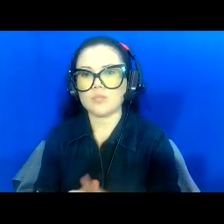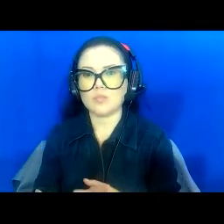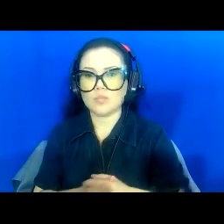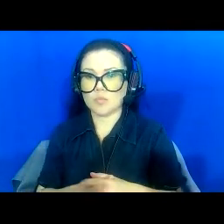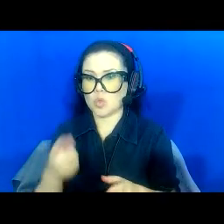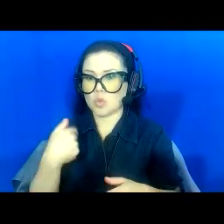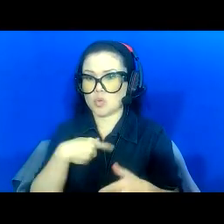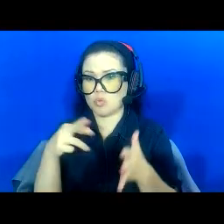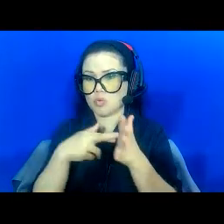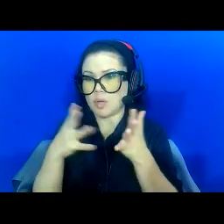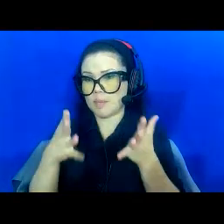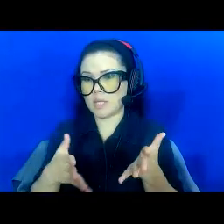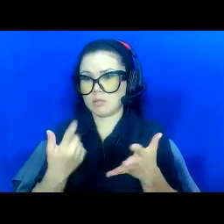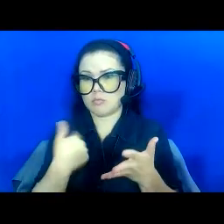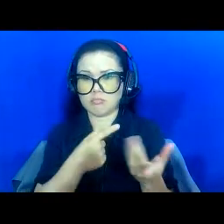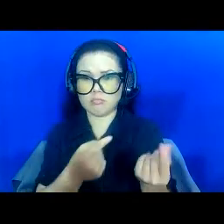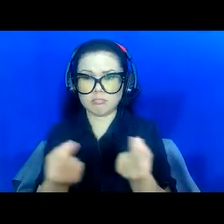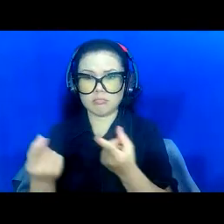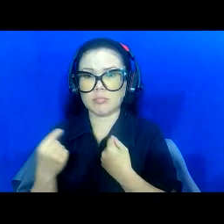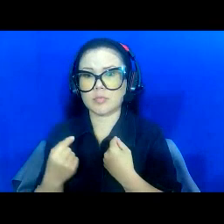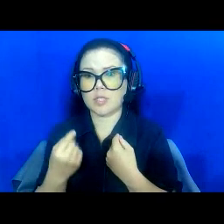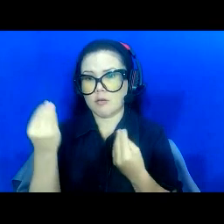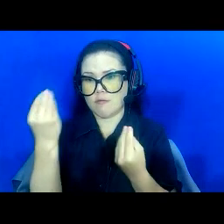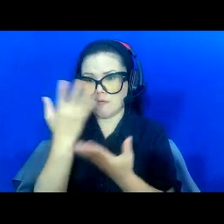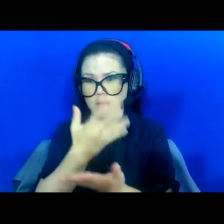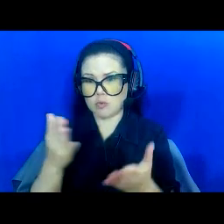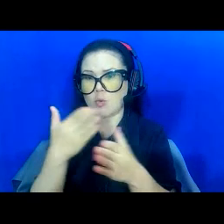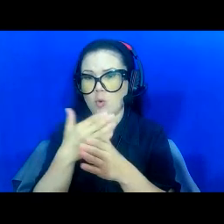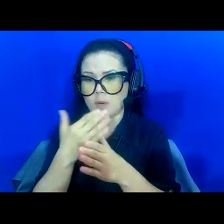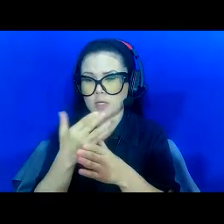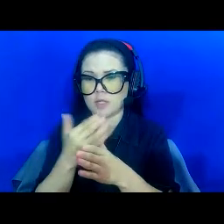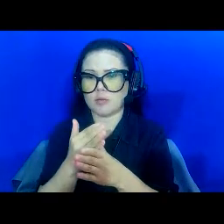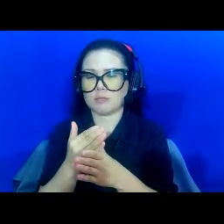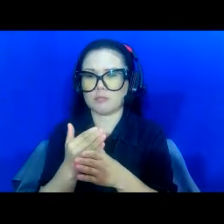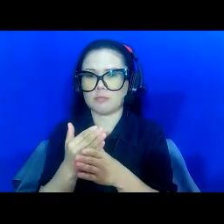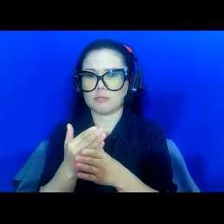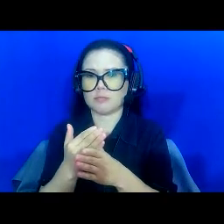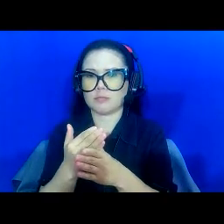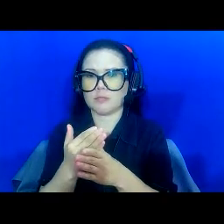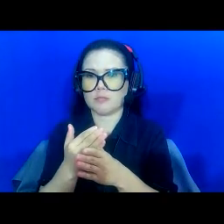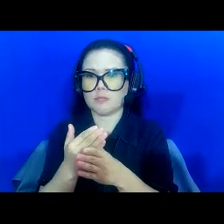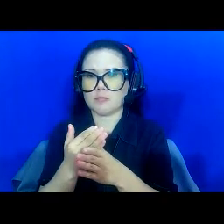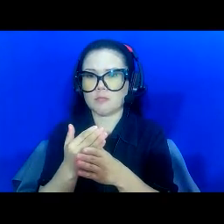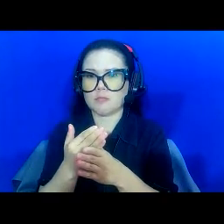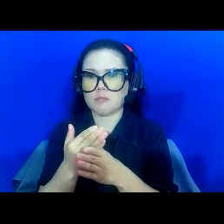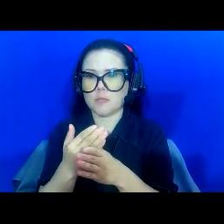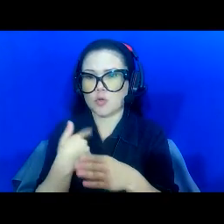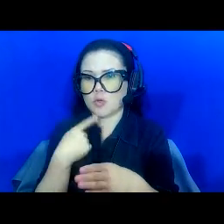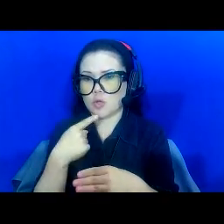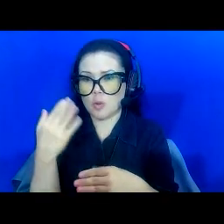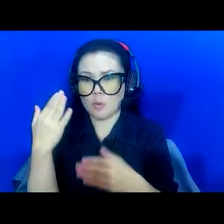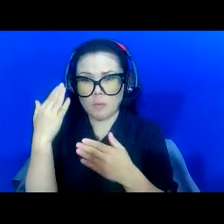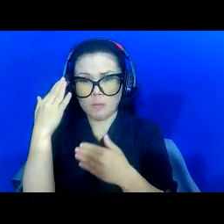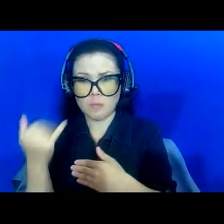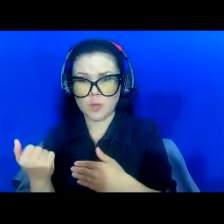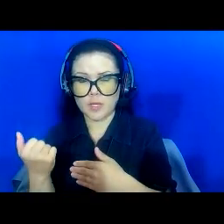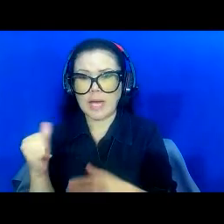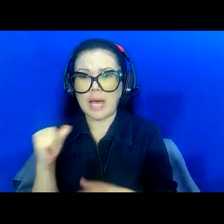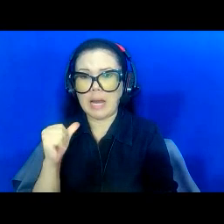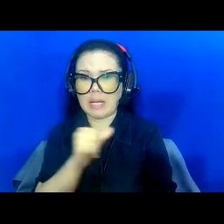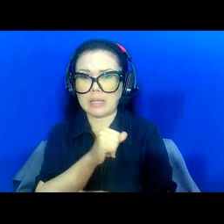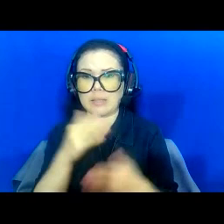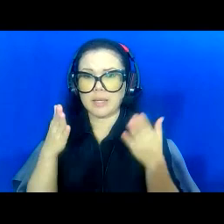información y si hemos compartido. Y lo traigo más bien por el compañero alcalde de Juncos,